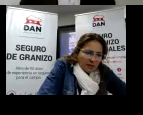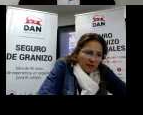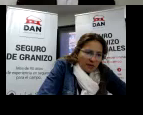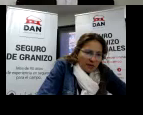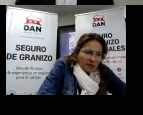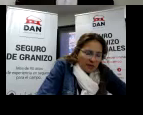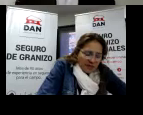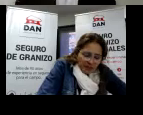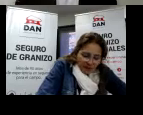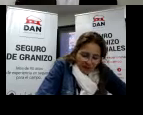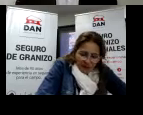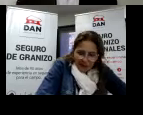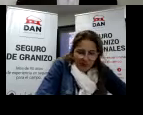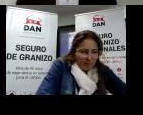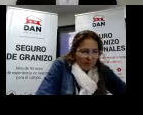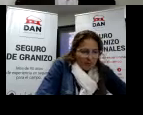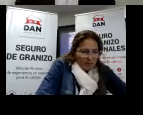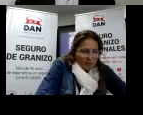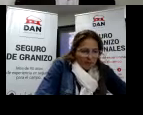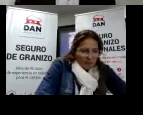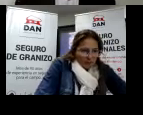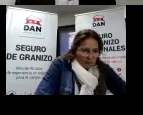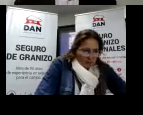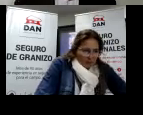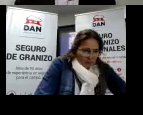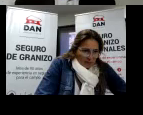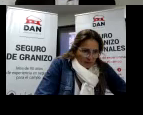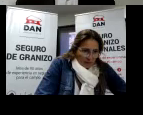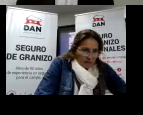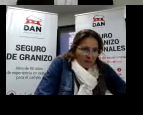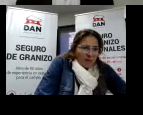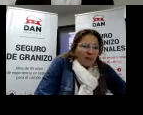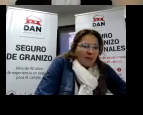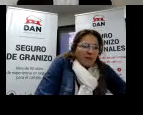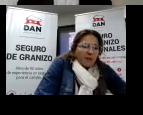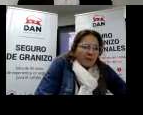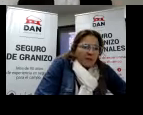con respecto a eso porque es algo bastante